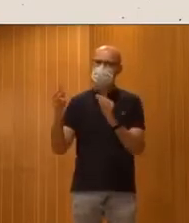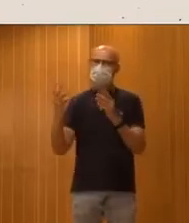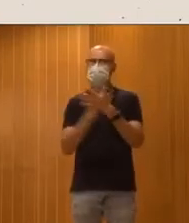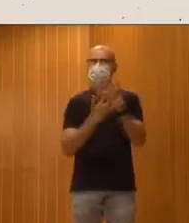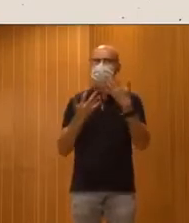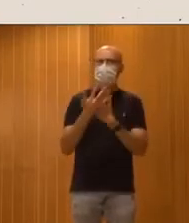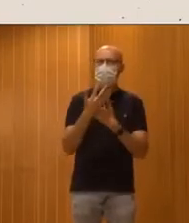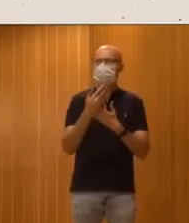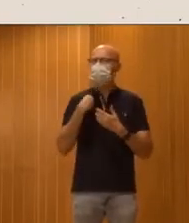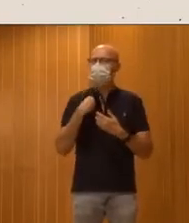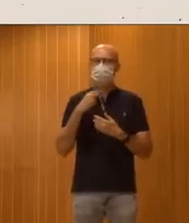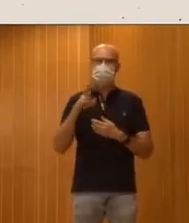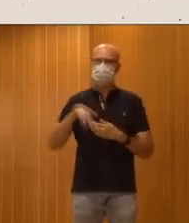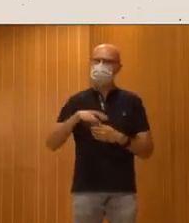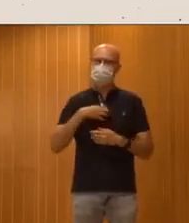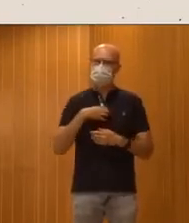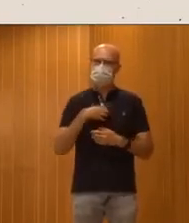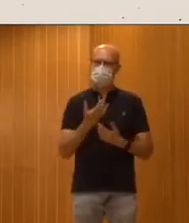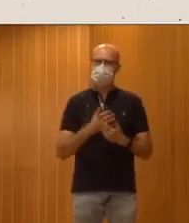mezclar